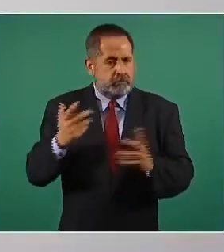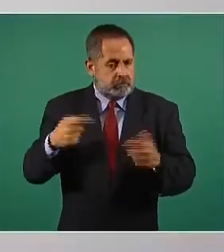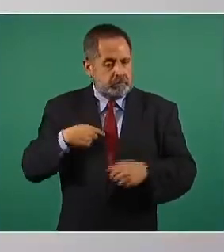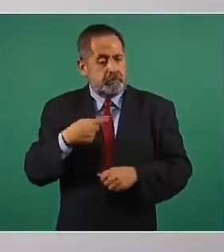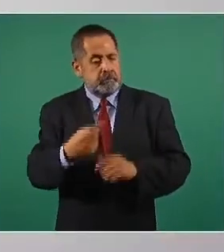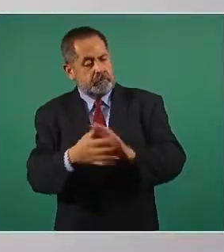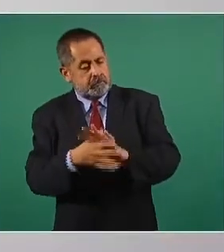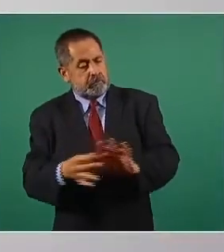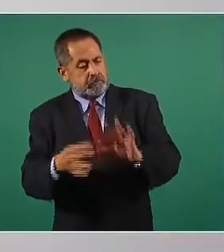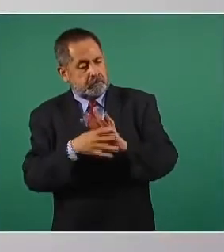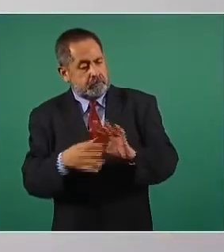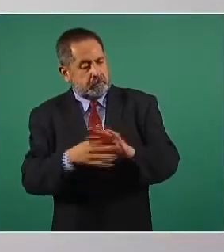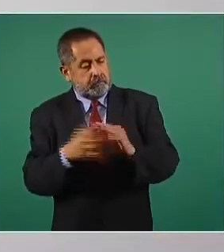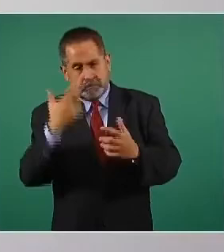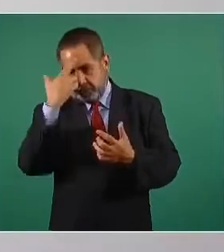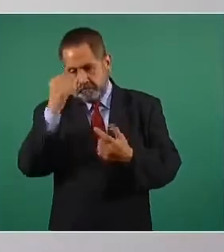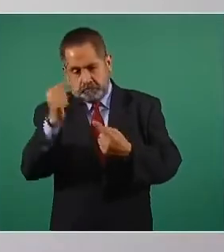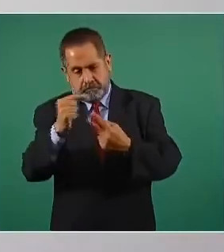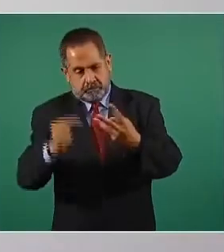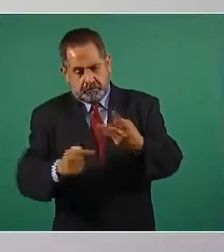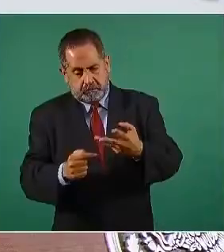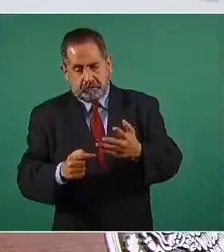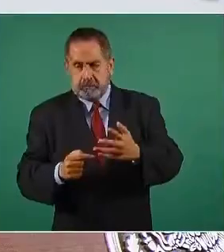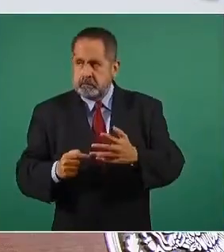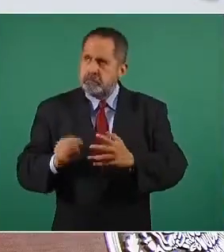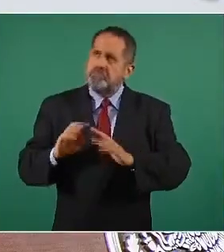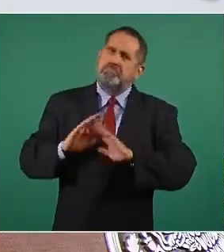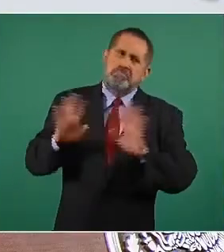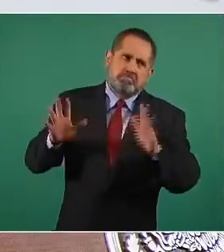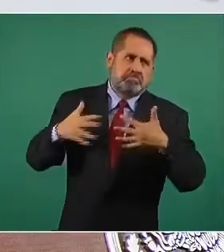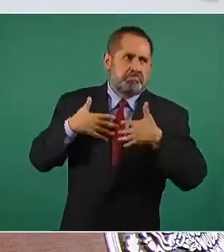argumenta, se les explica.